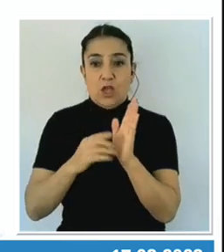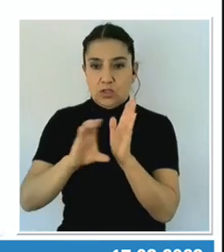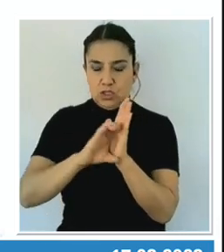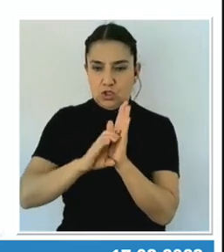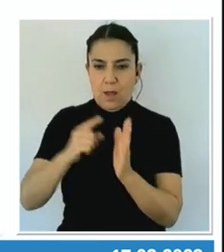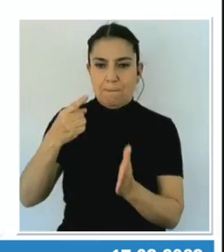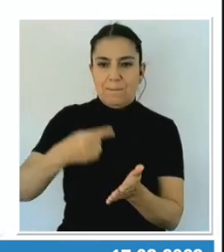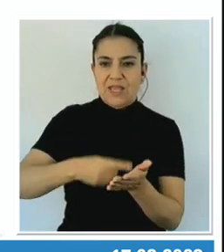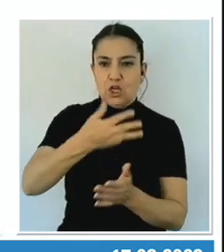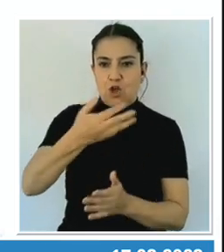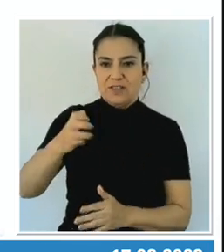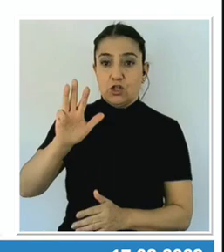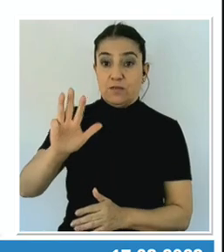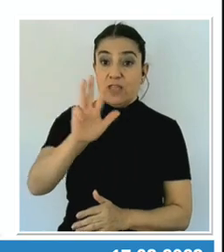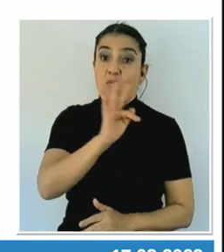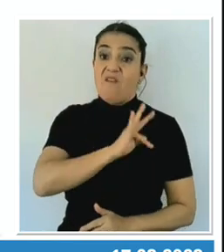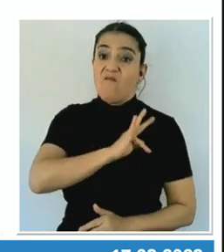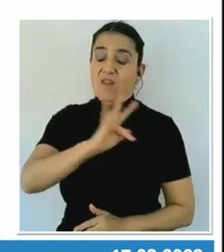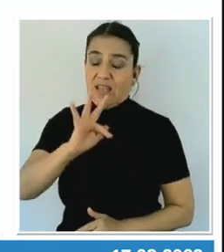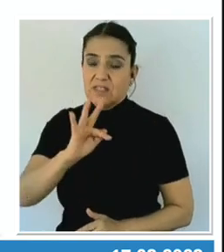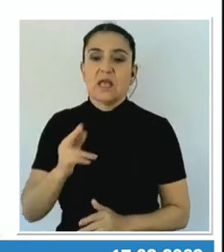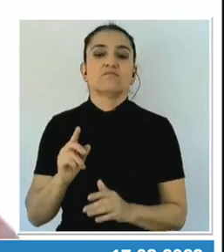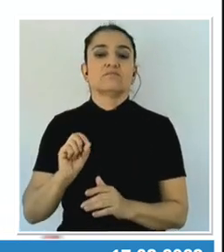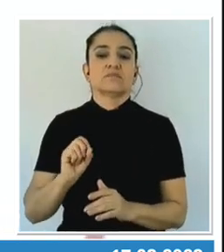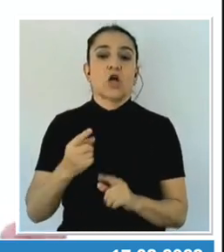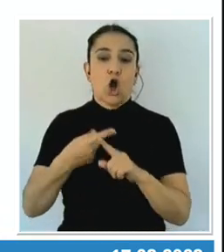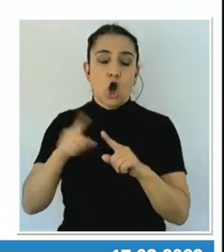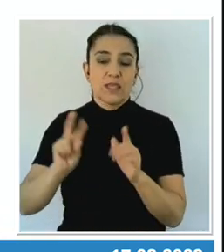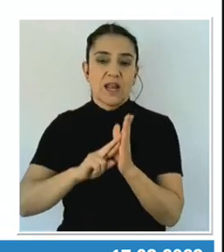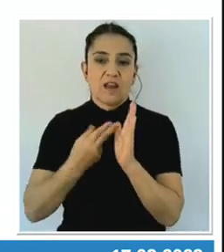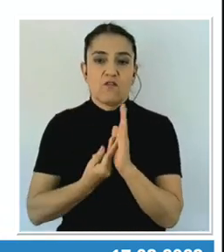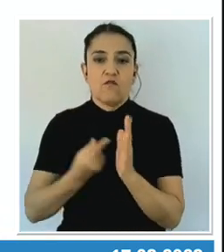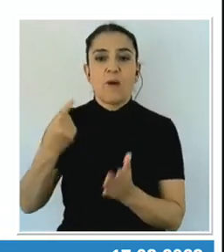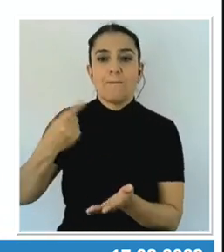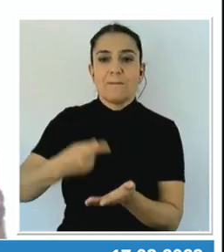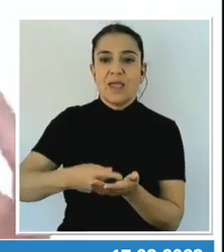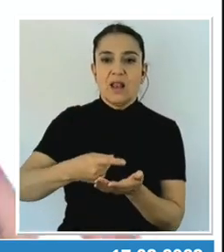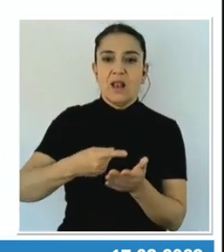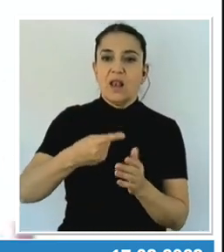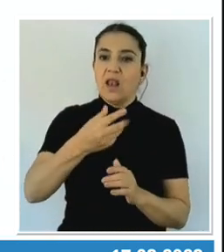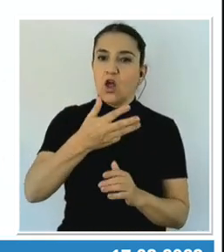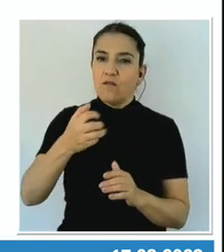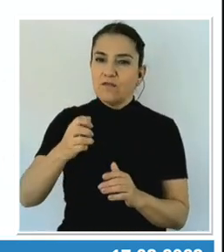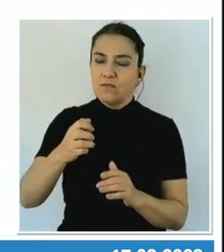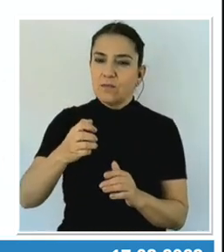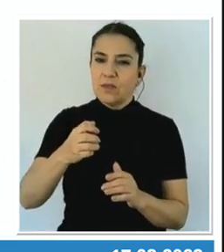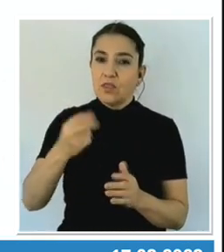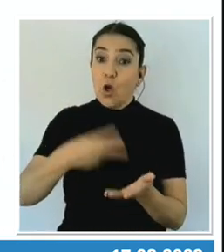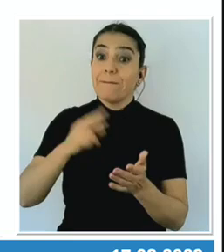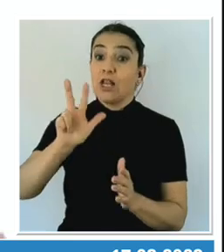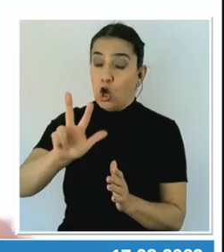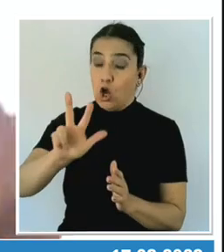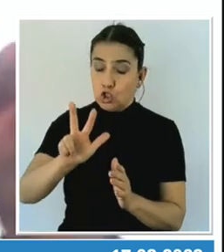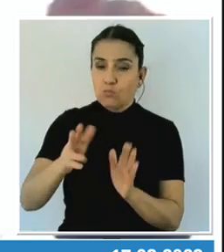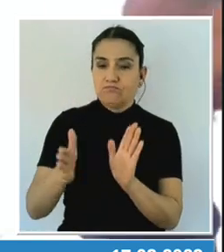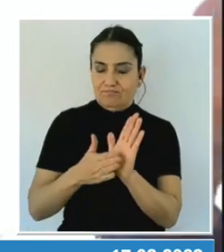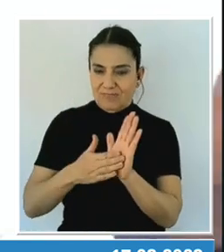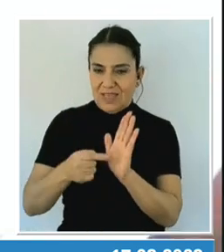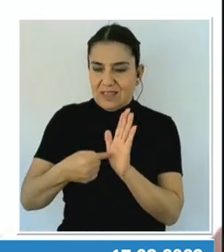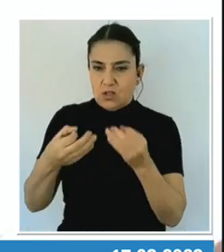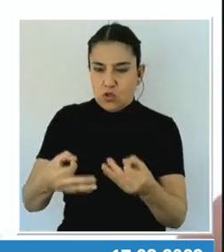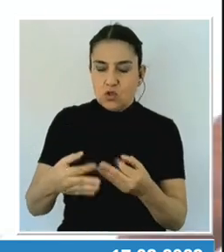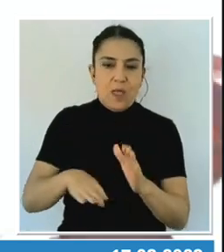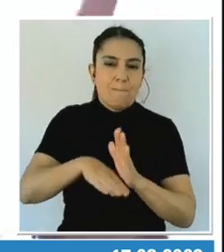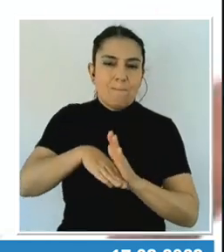segunda reforma de 2008 que lo ensanchó y lo hizo incluso con mayor alcance que lo que tendría en algunas de